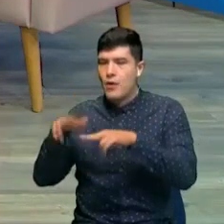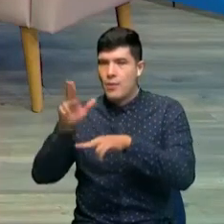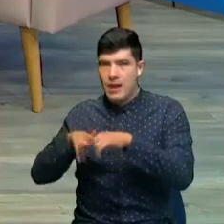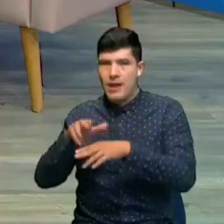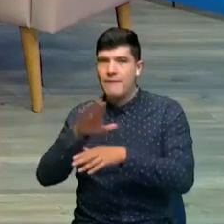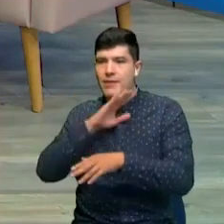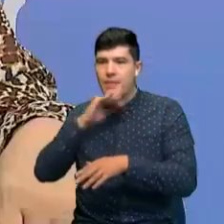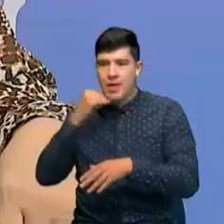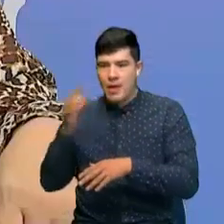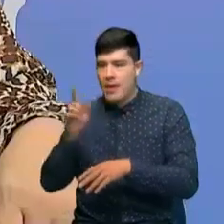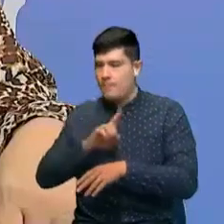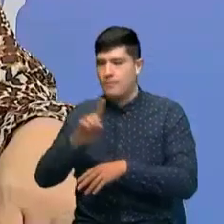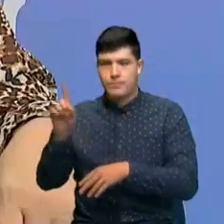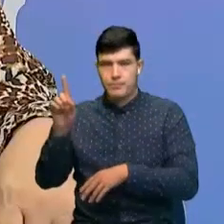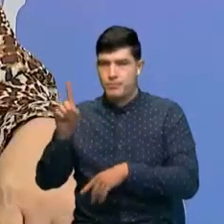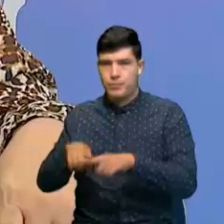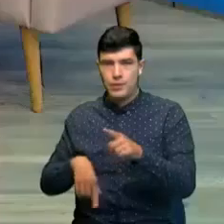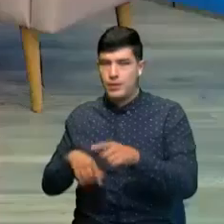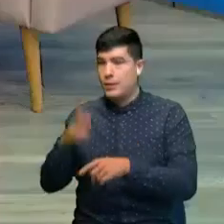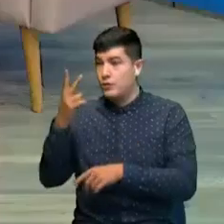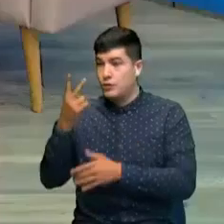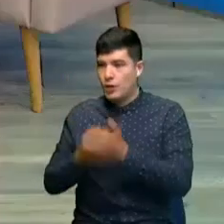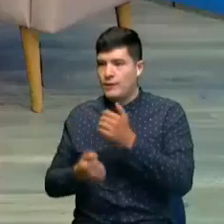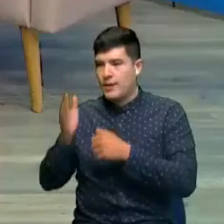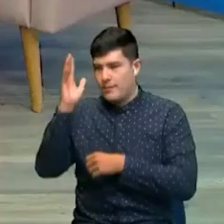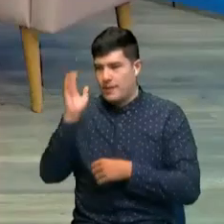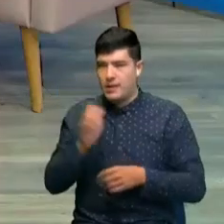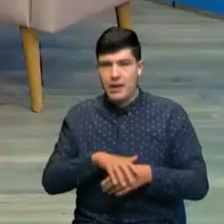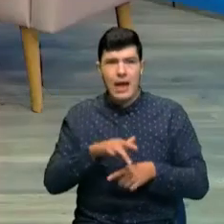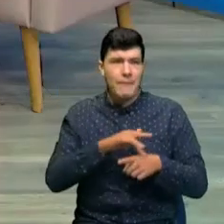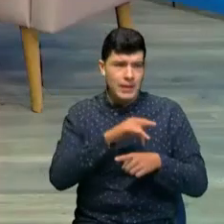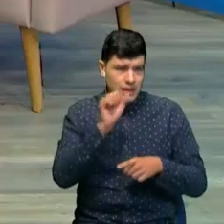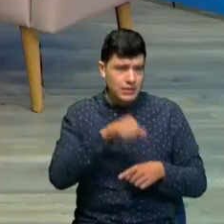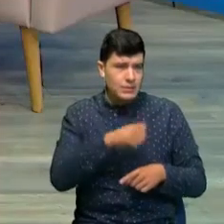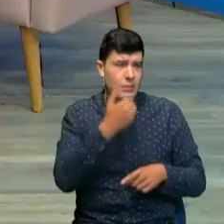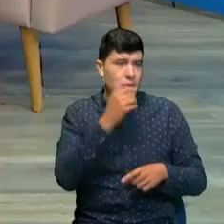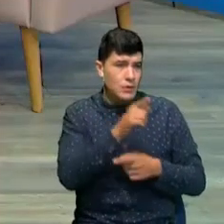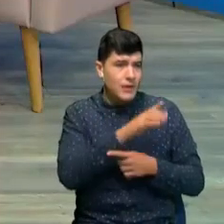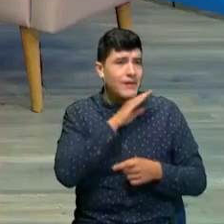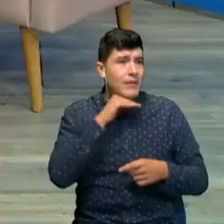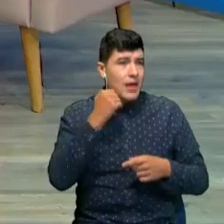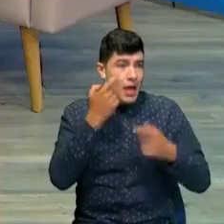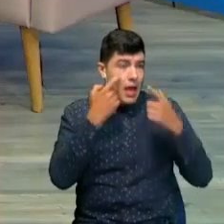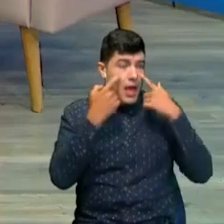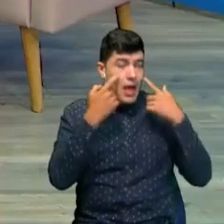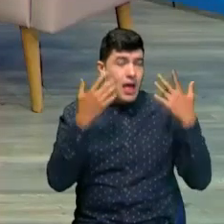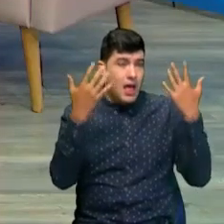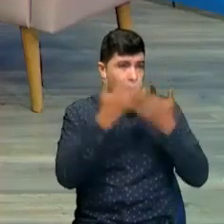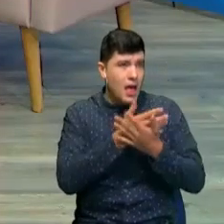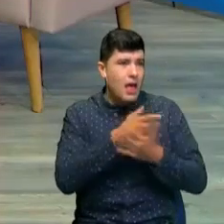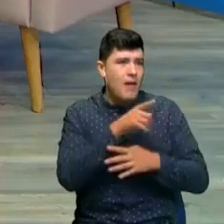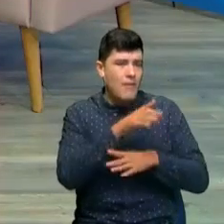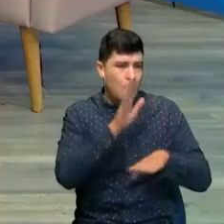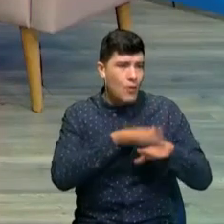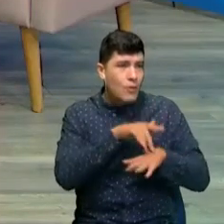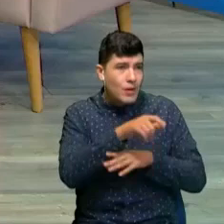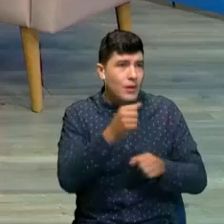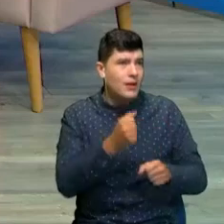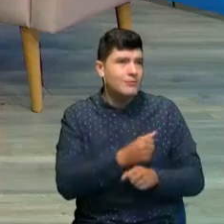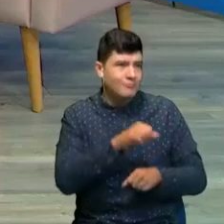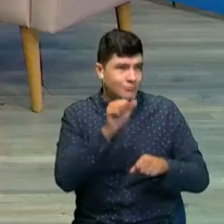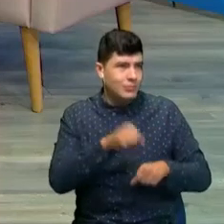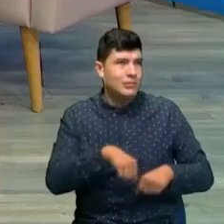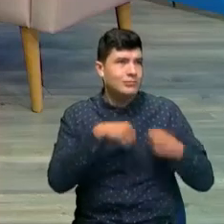señor. Aplicaría, doña Nelly, si fuera de tipo laboral. Si la situación de la pérdida de su visión hubiera sido por tipo